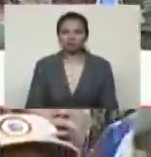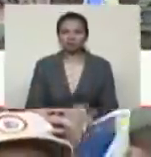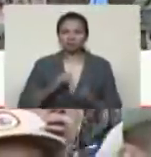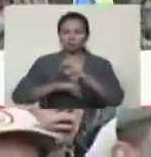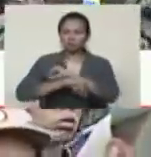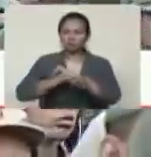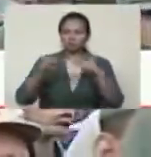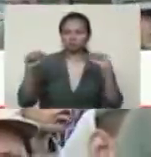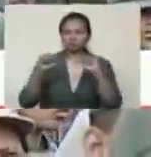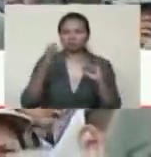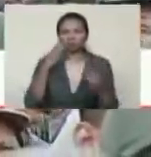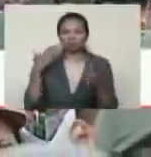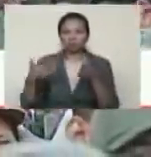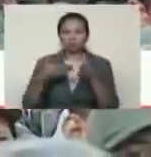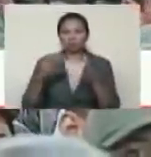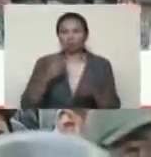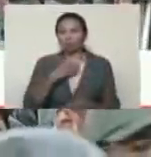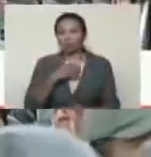imposible.